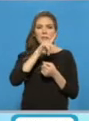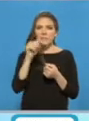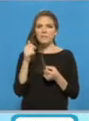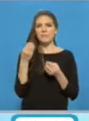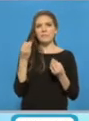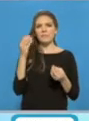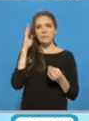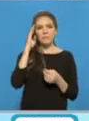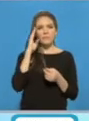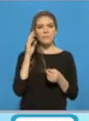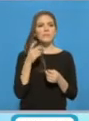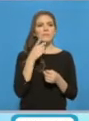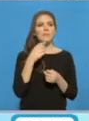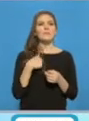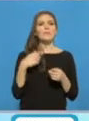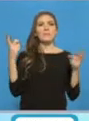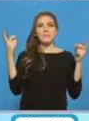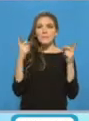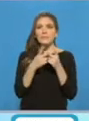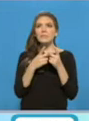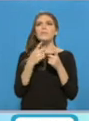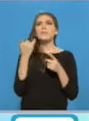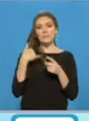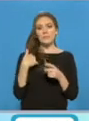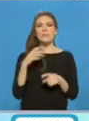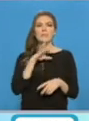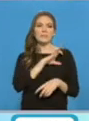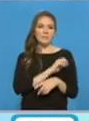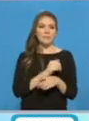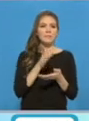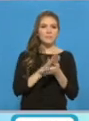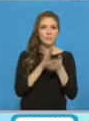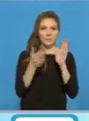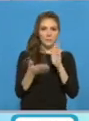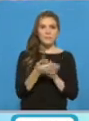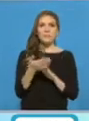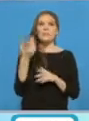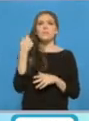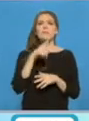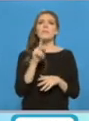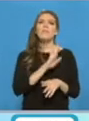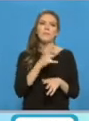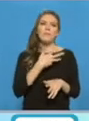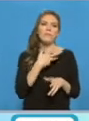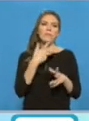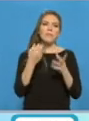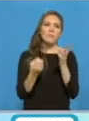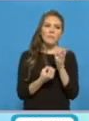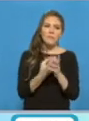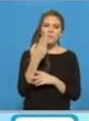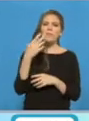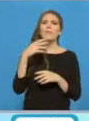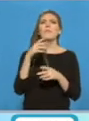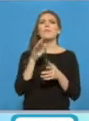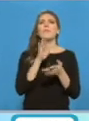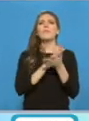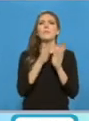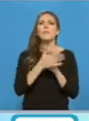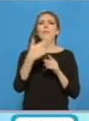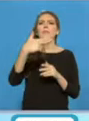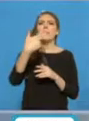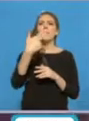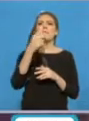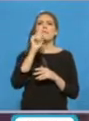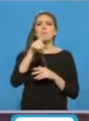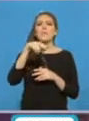me gustan mucho las tortillas, Alicia. Excelente. Pero también sé que existen ya en el mercado unas de nopal. Que el nopal es Excelente. verde.